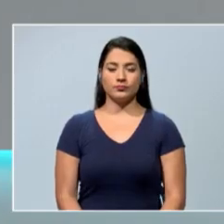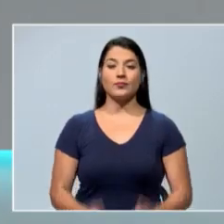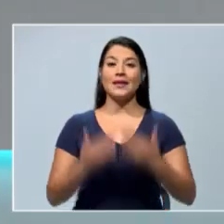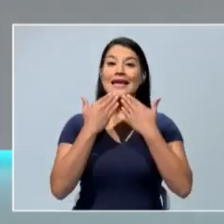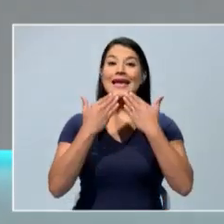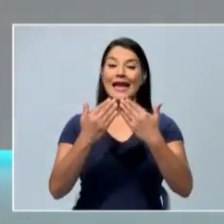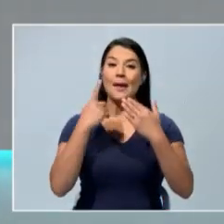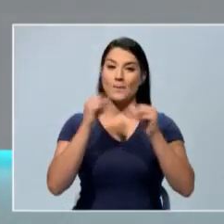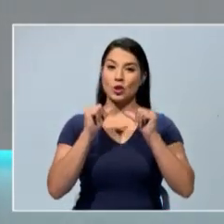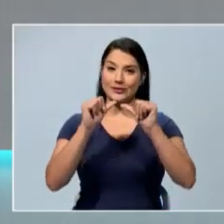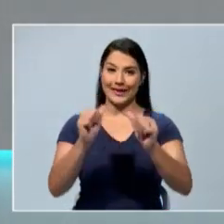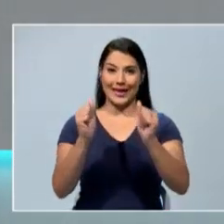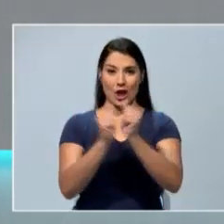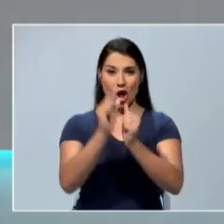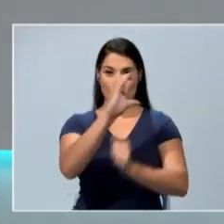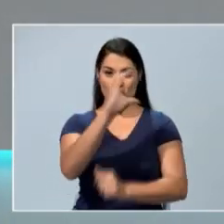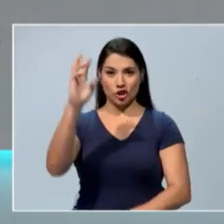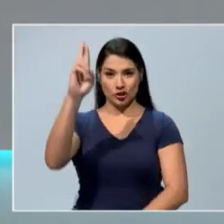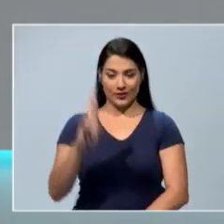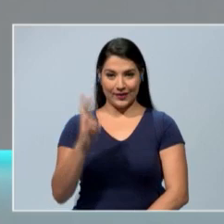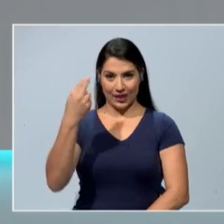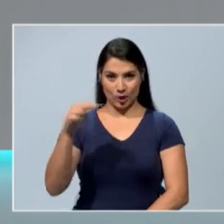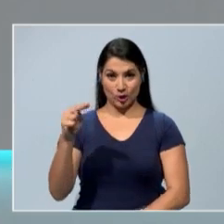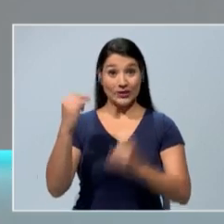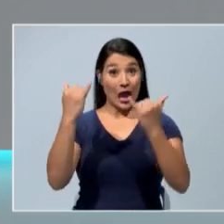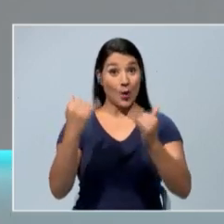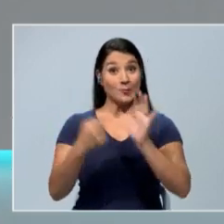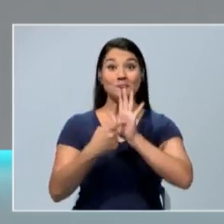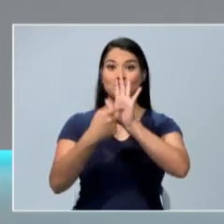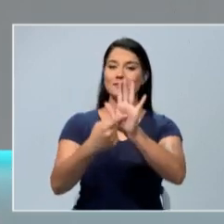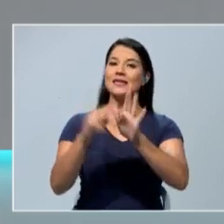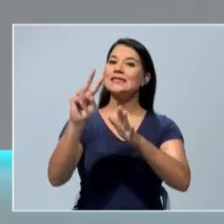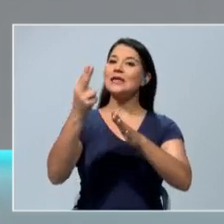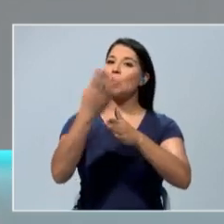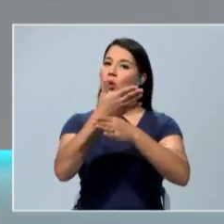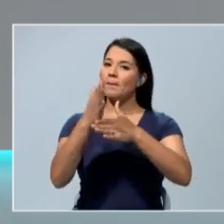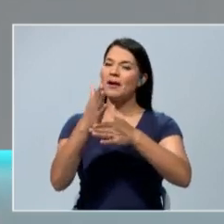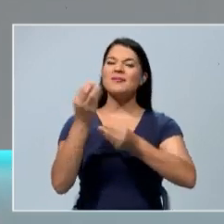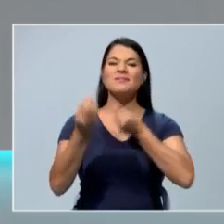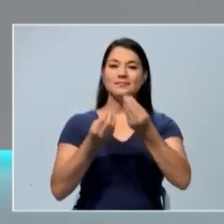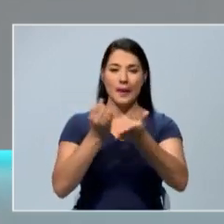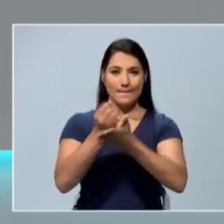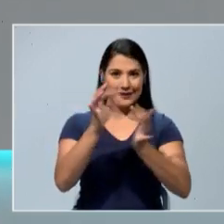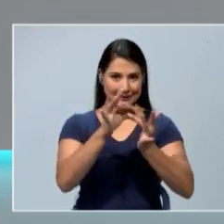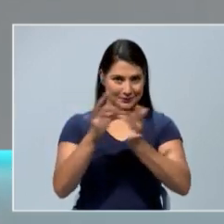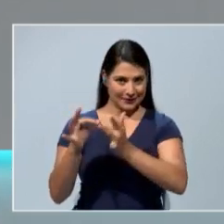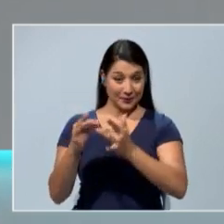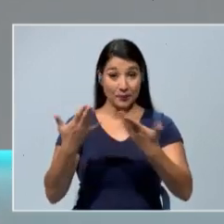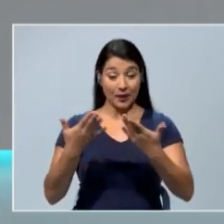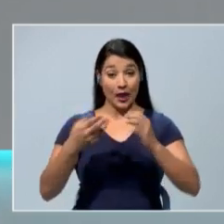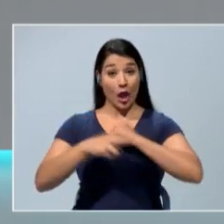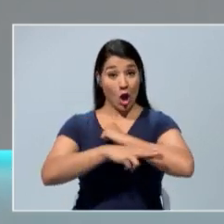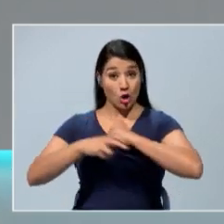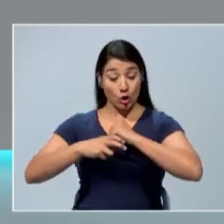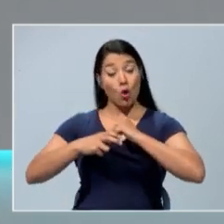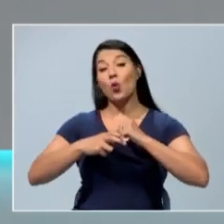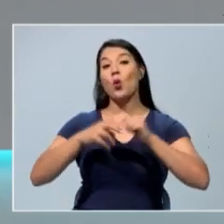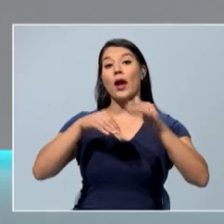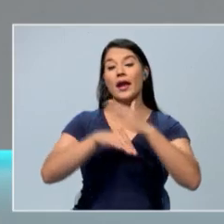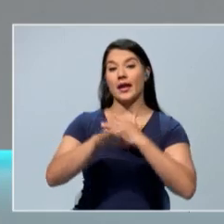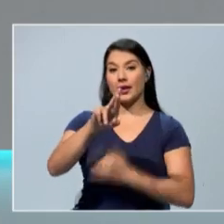Gracias por continuar con Costa Rica Noticias. Ahora les vamos a presentar la segunda entrega de un reportaje especial. Las perforaciones en el poliducto